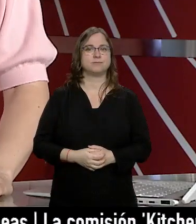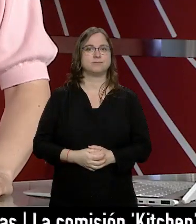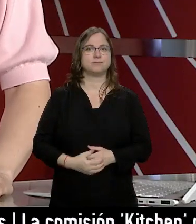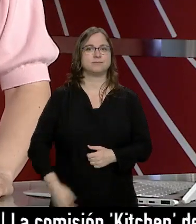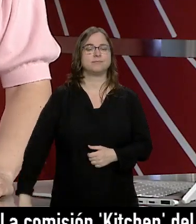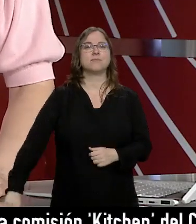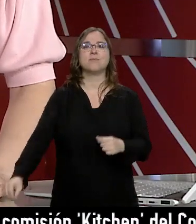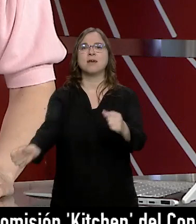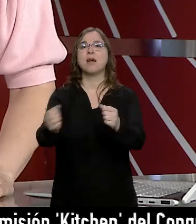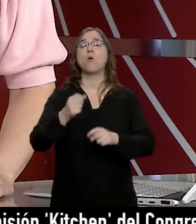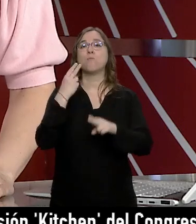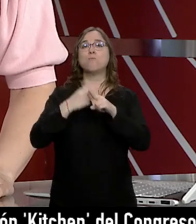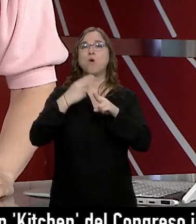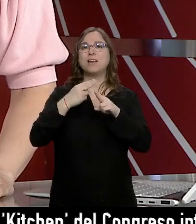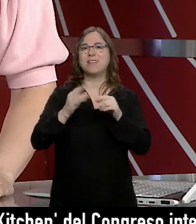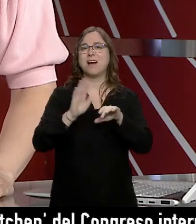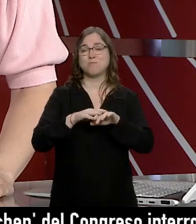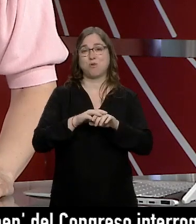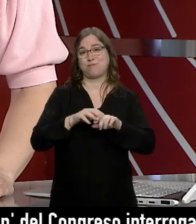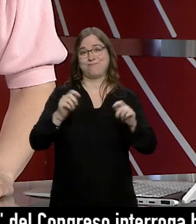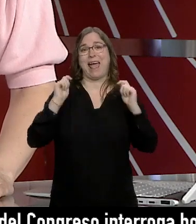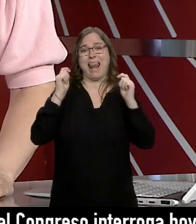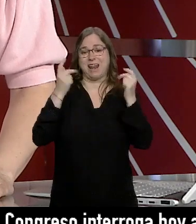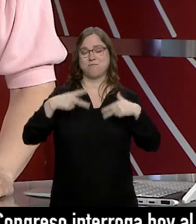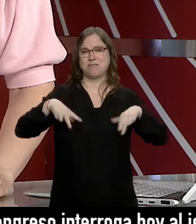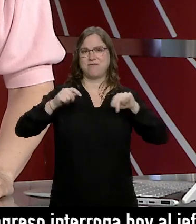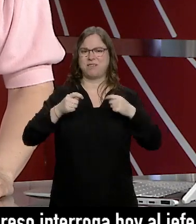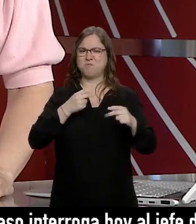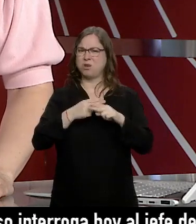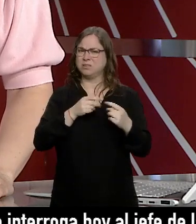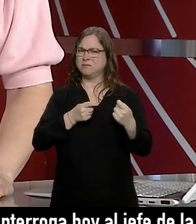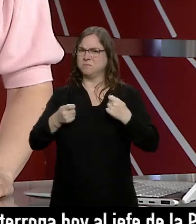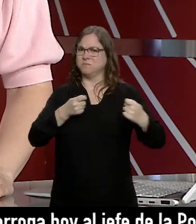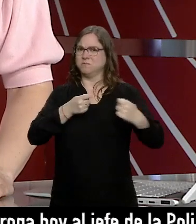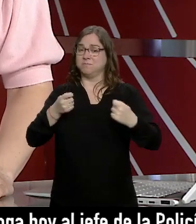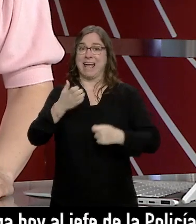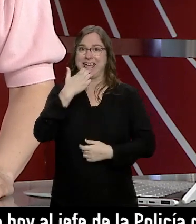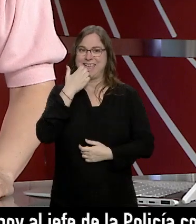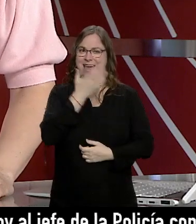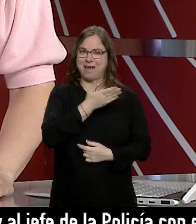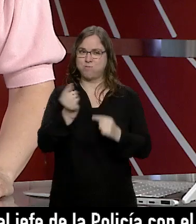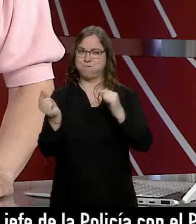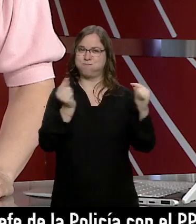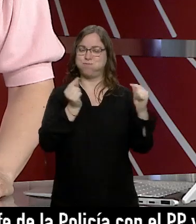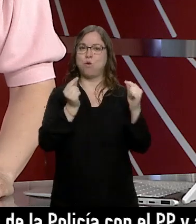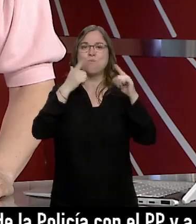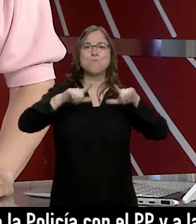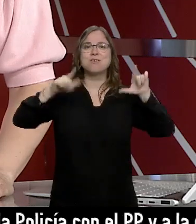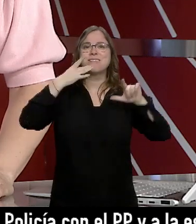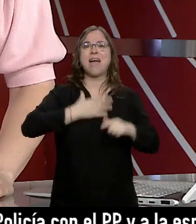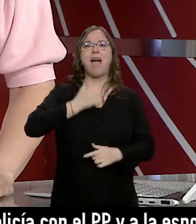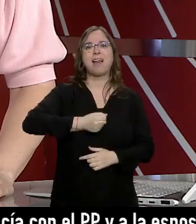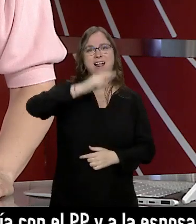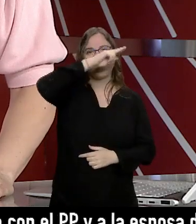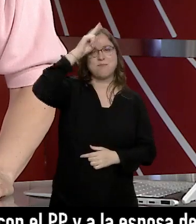La tensión política tras el fin del estado de alarma sigue creciendo y un ejemplo es este que van a ver protagonizado por el alcalde de